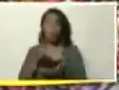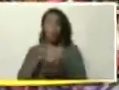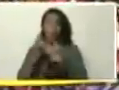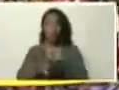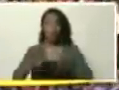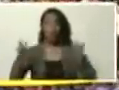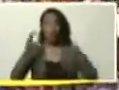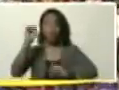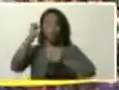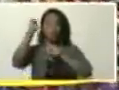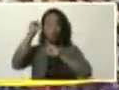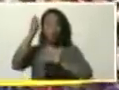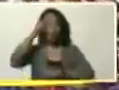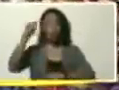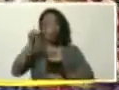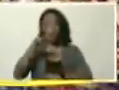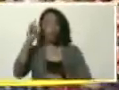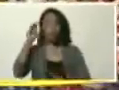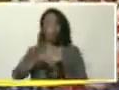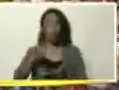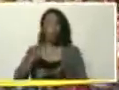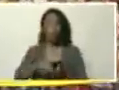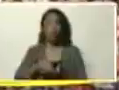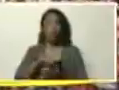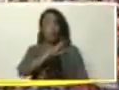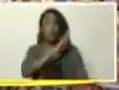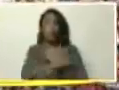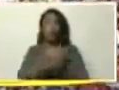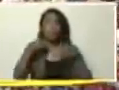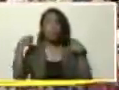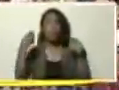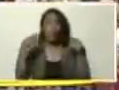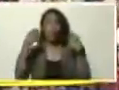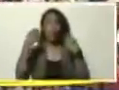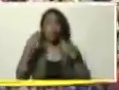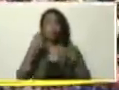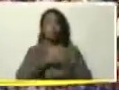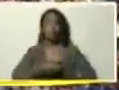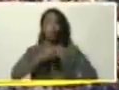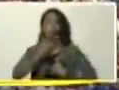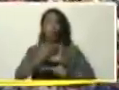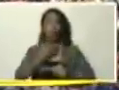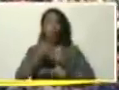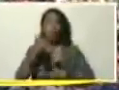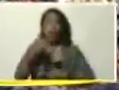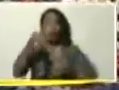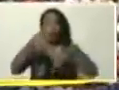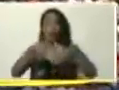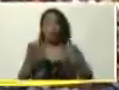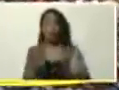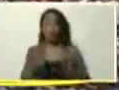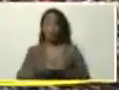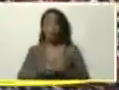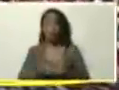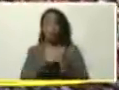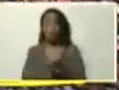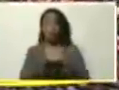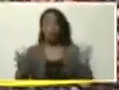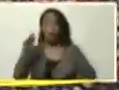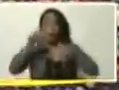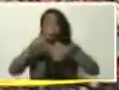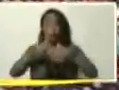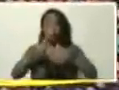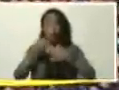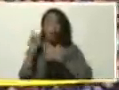victoria ha sido el pueblo mirandino, el poder popular que se expresó en las urnas electorales, en las mega elecciones. En